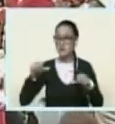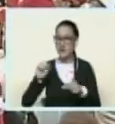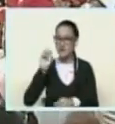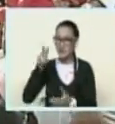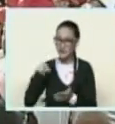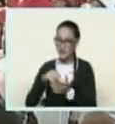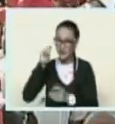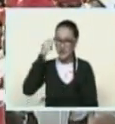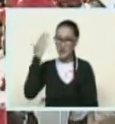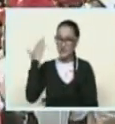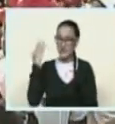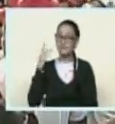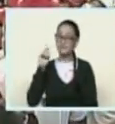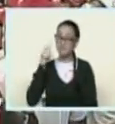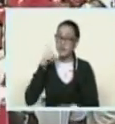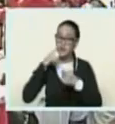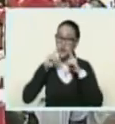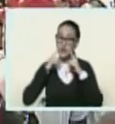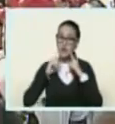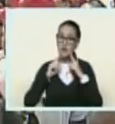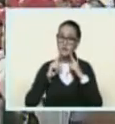Nacional. Lloramos,